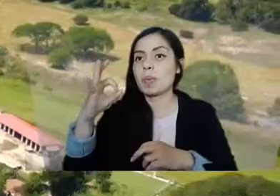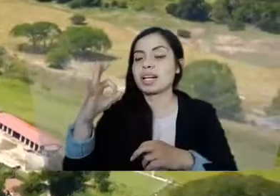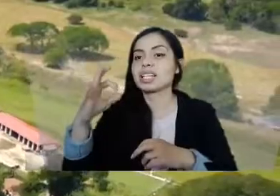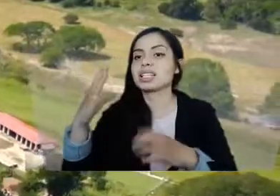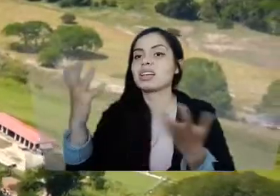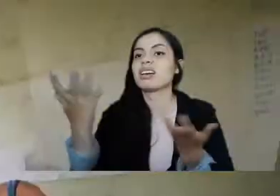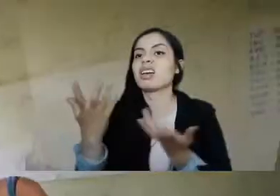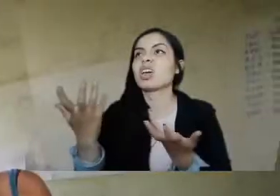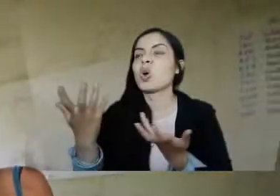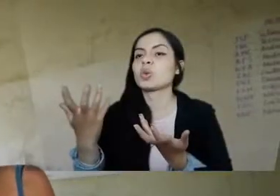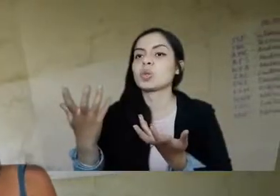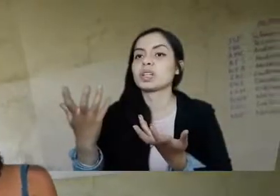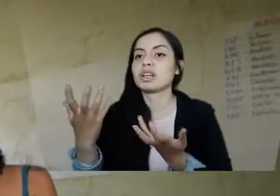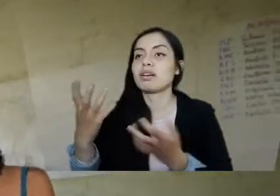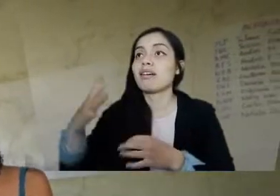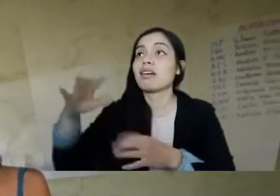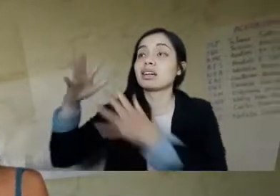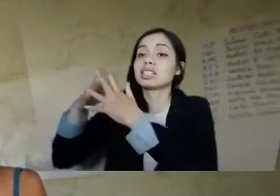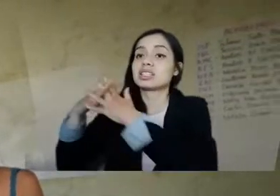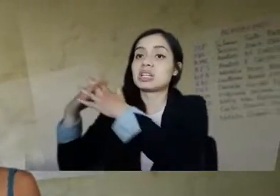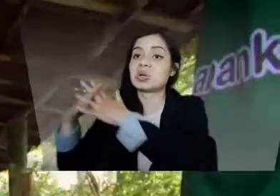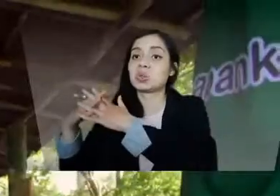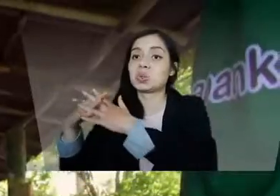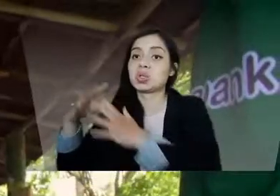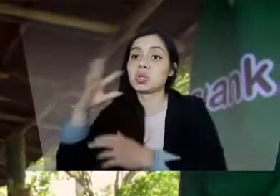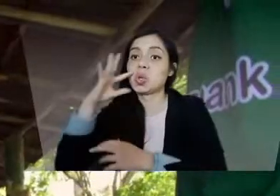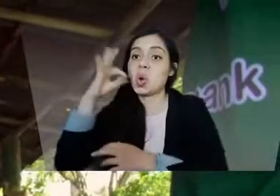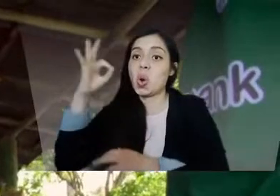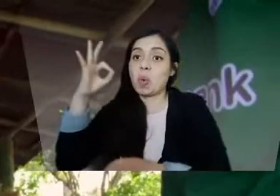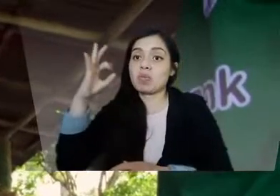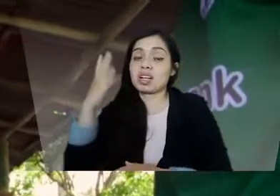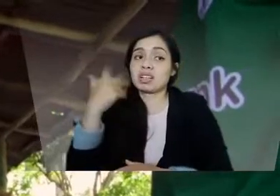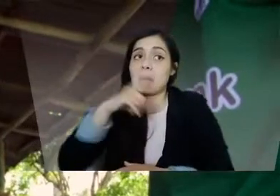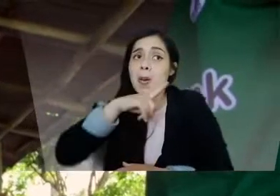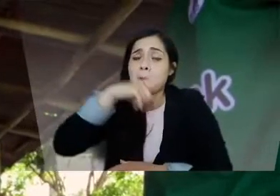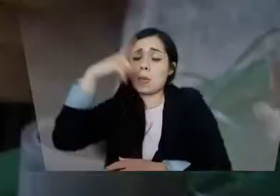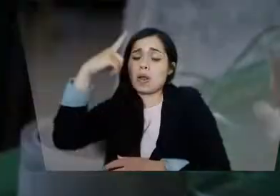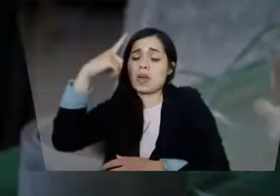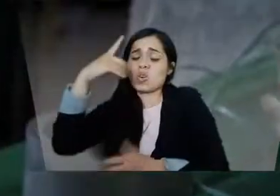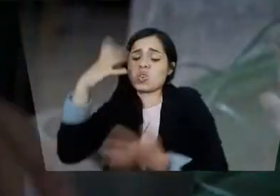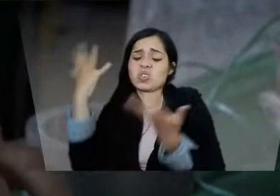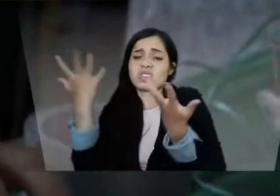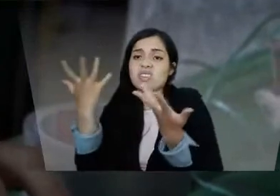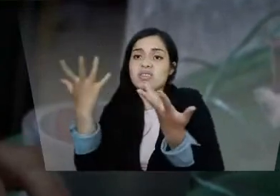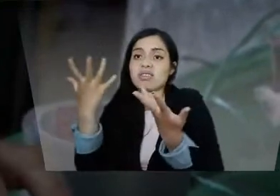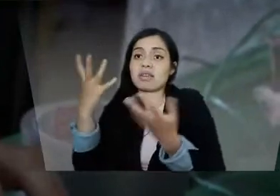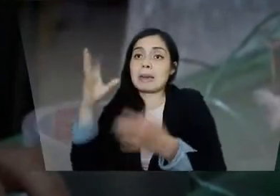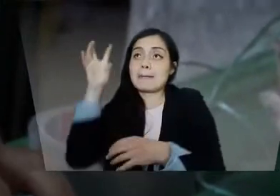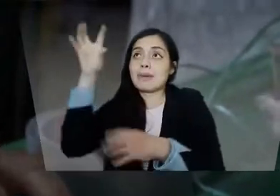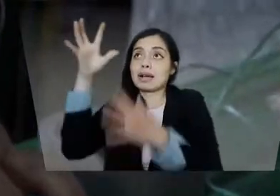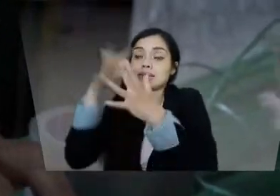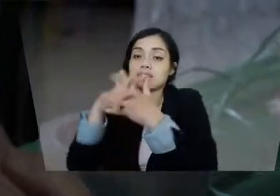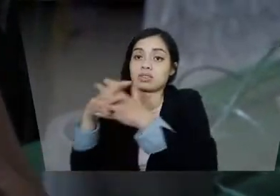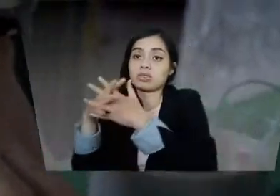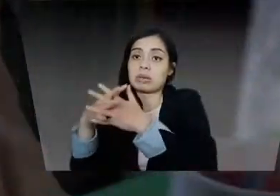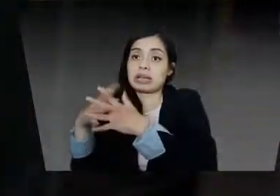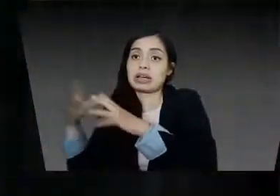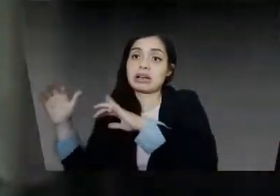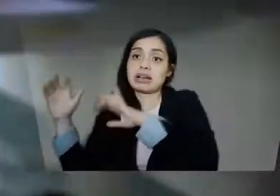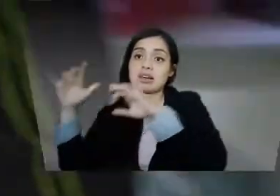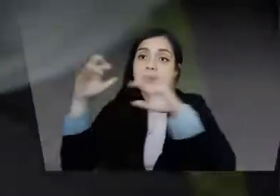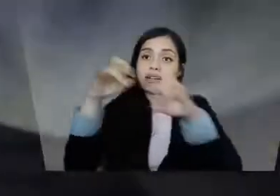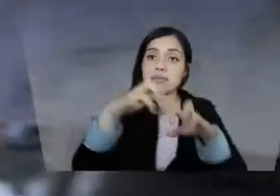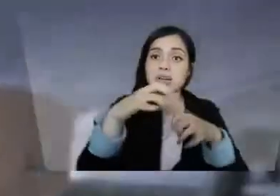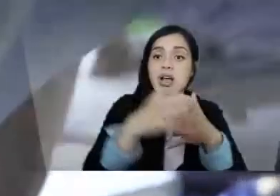los datos y la información se quedan acá. Son para nosotros y para el mundo entero. Es el legado de esta expedición también, es construir capacidad